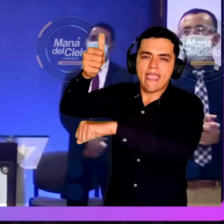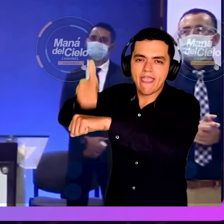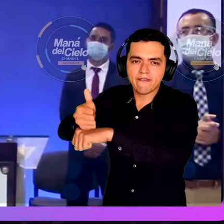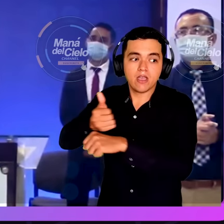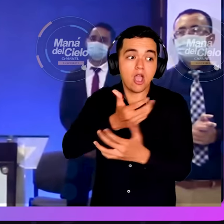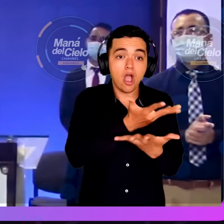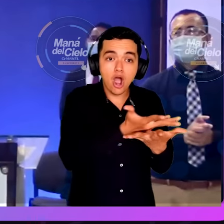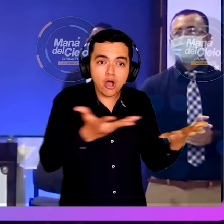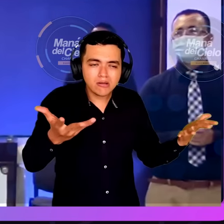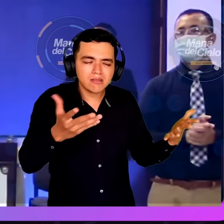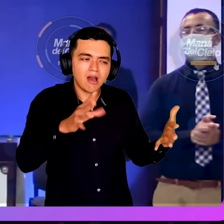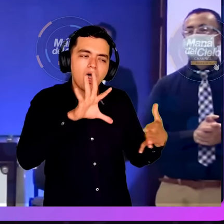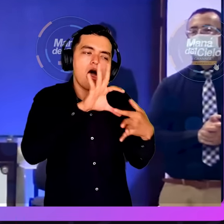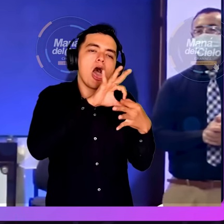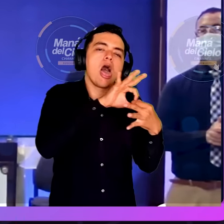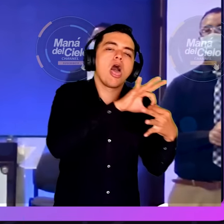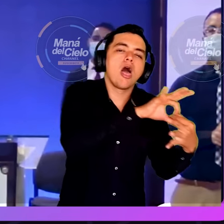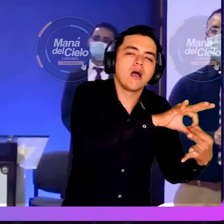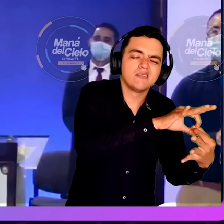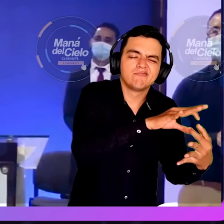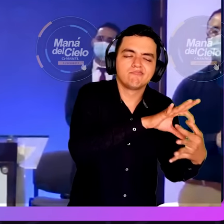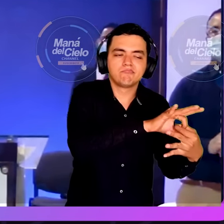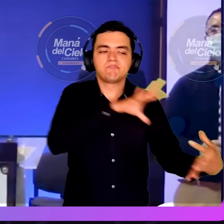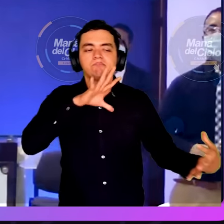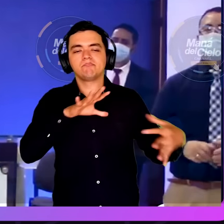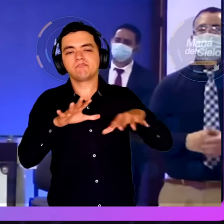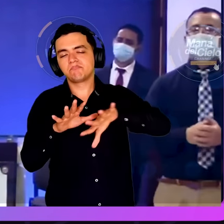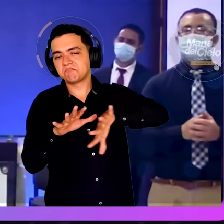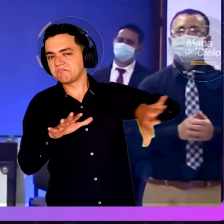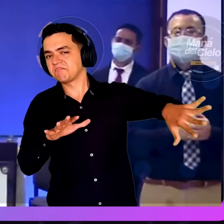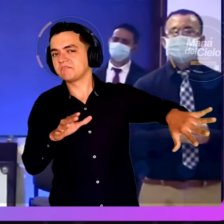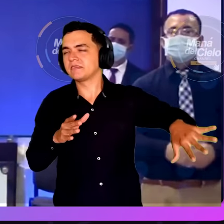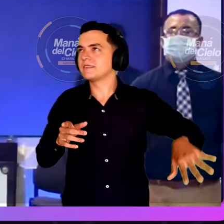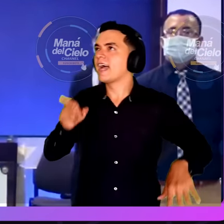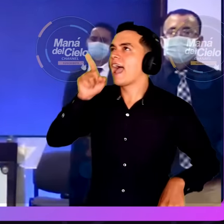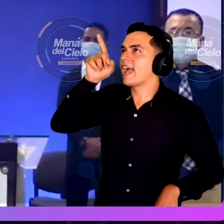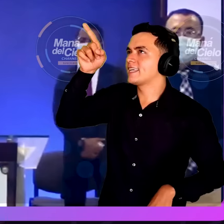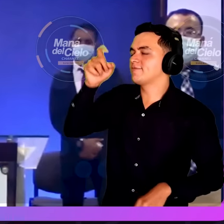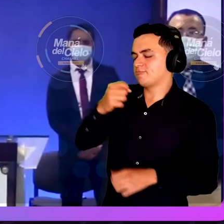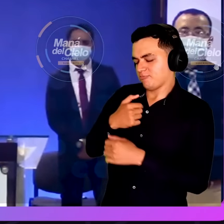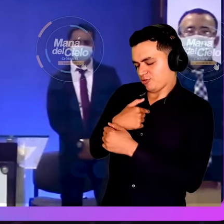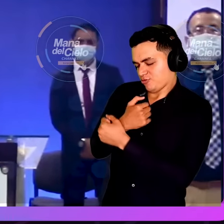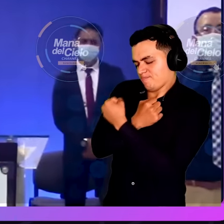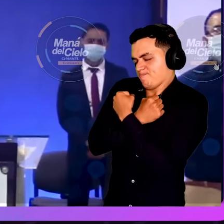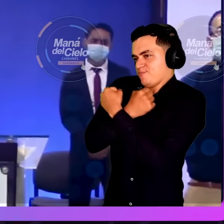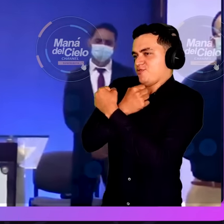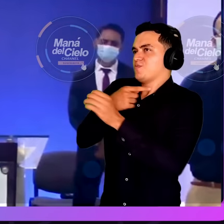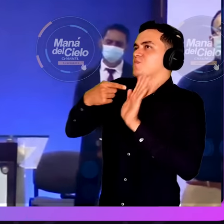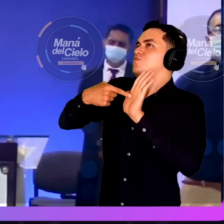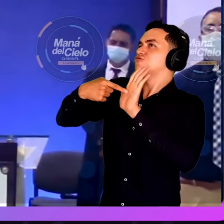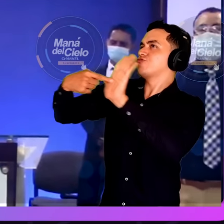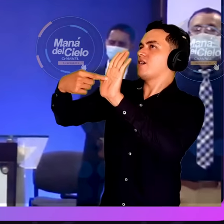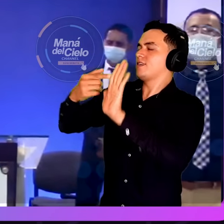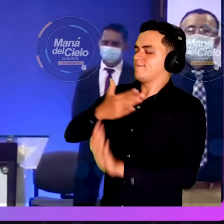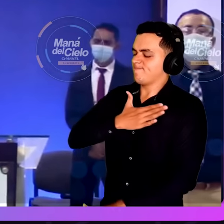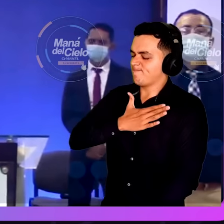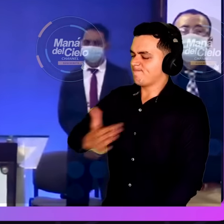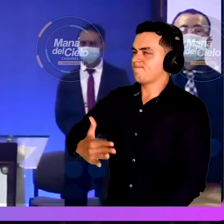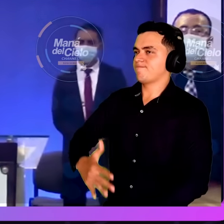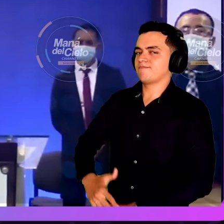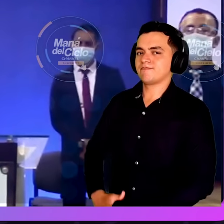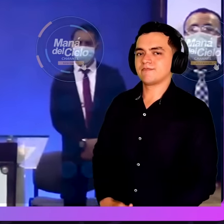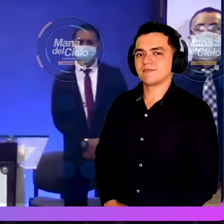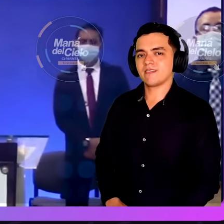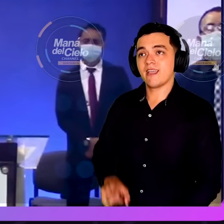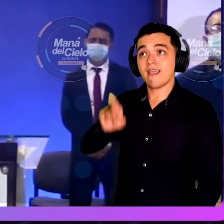mejor casa, Señor. Pero cuando no necesita, no, Señor, estoy ocupada, yo no tengo tiempo. Pero esta mañana, ¿qué quieres decirle